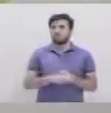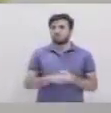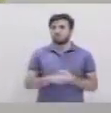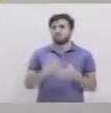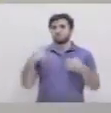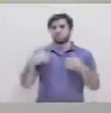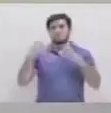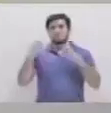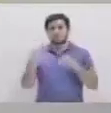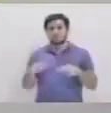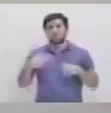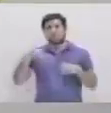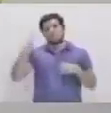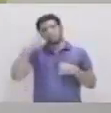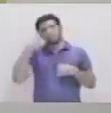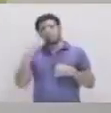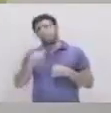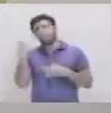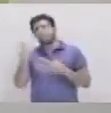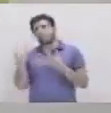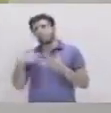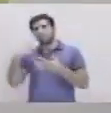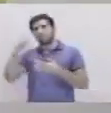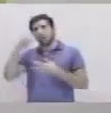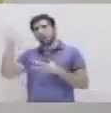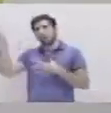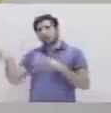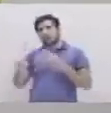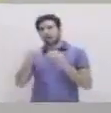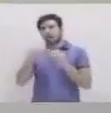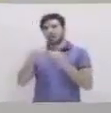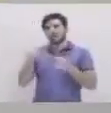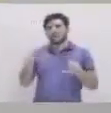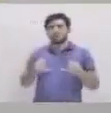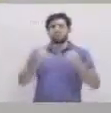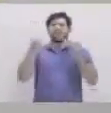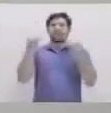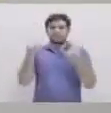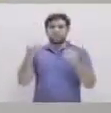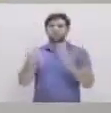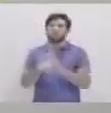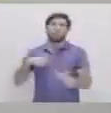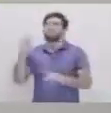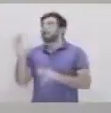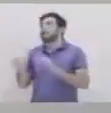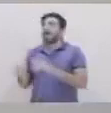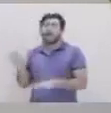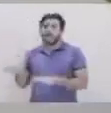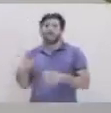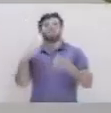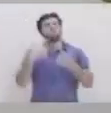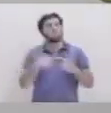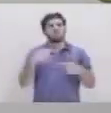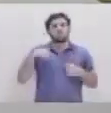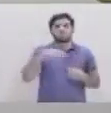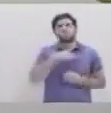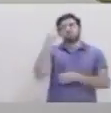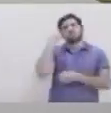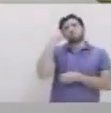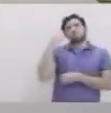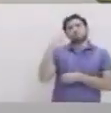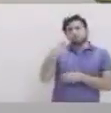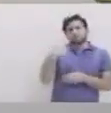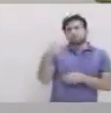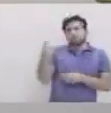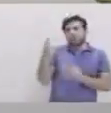que el compositor, claro, se inspiró en algo. Y muchas veces no llegamos a saber en qué se inspiró, pero nosotros